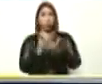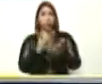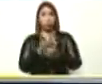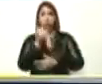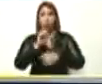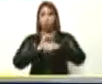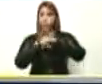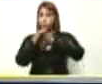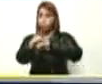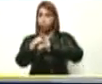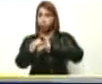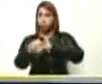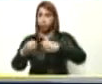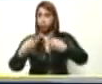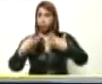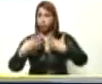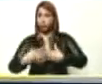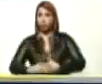Omicron.